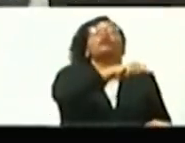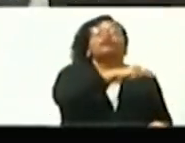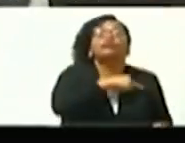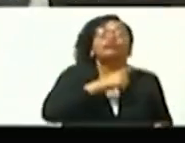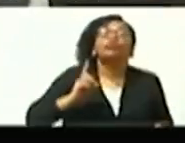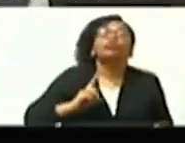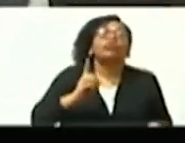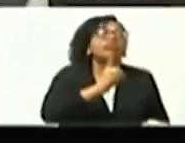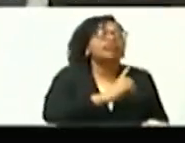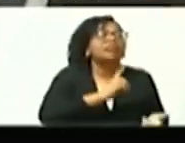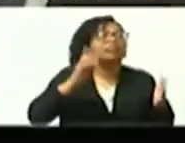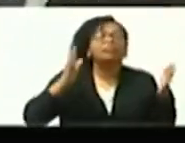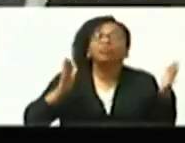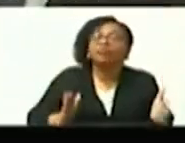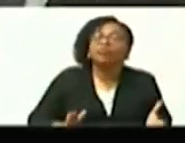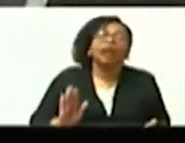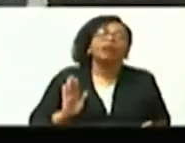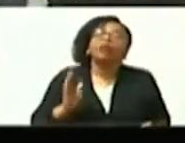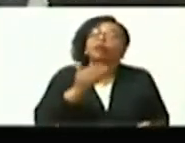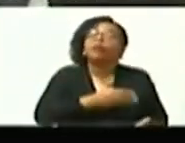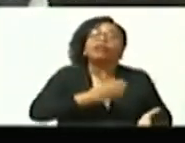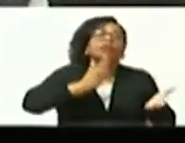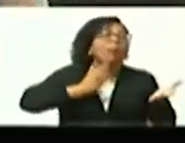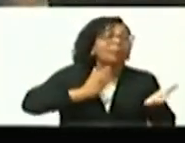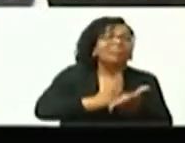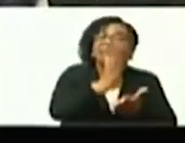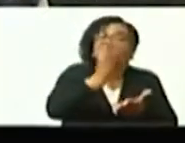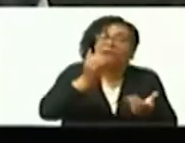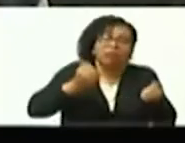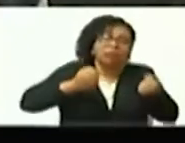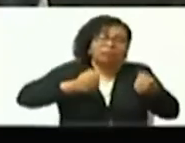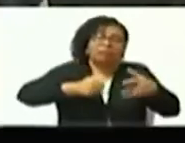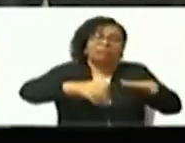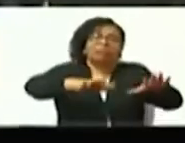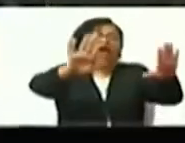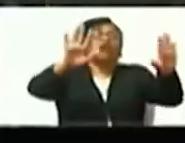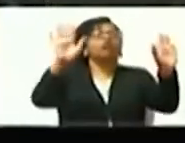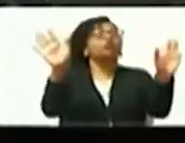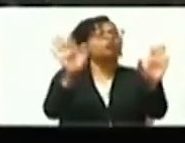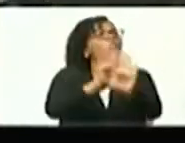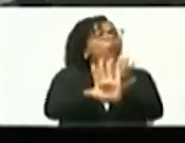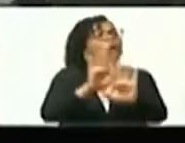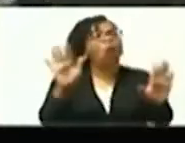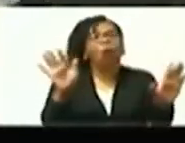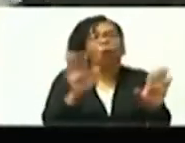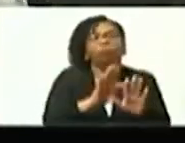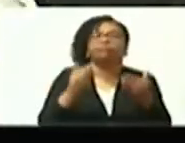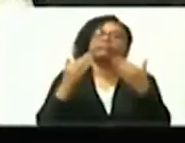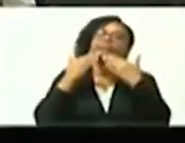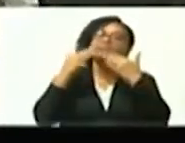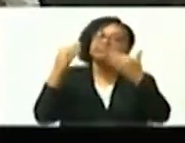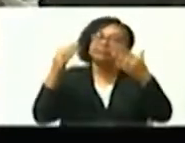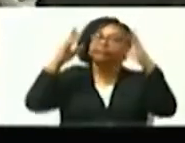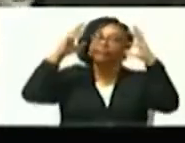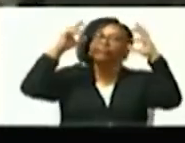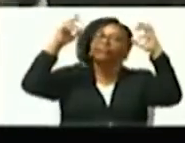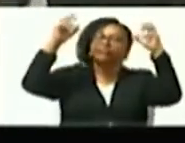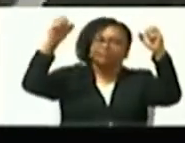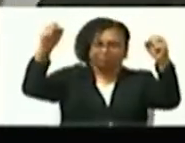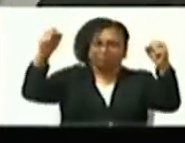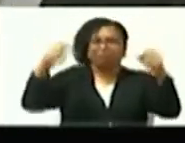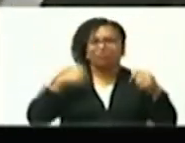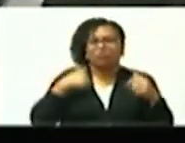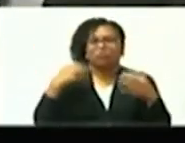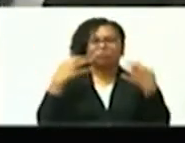No renunciemos al derecho que tenemos de recibir la documentación en el momento hábil. Y gracias, presidente, por permitirme en el pleno hacer